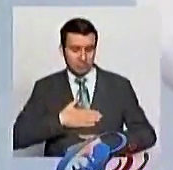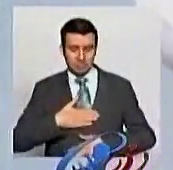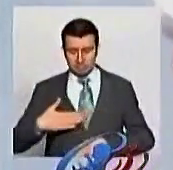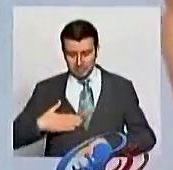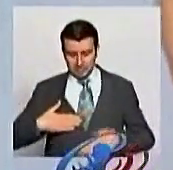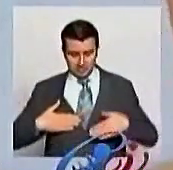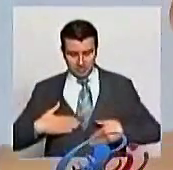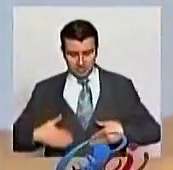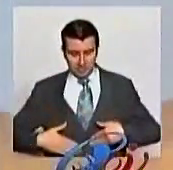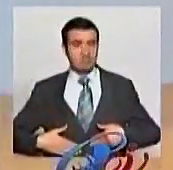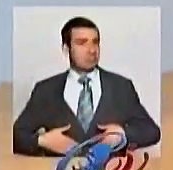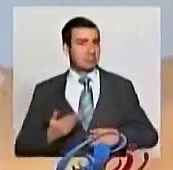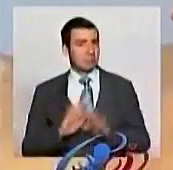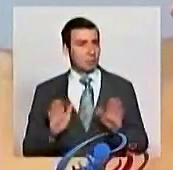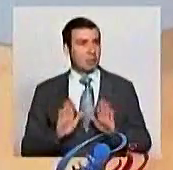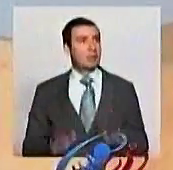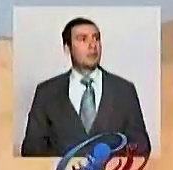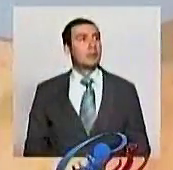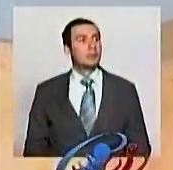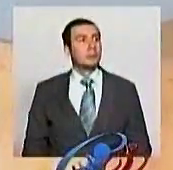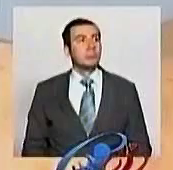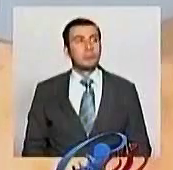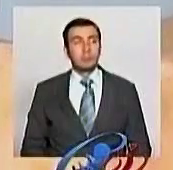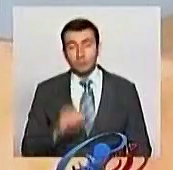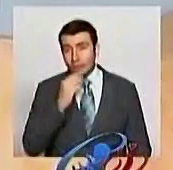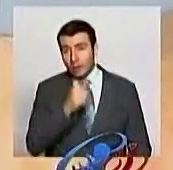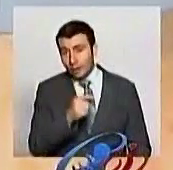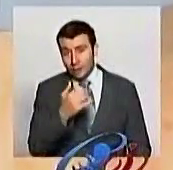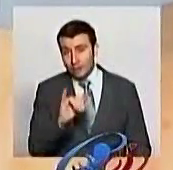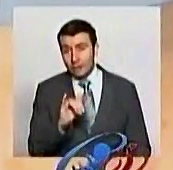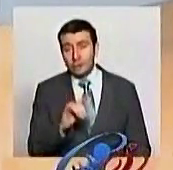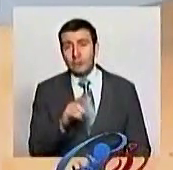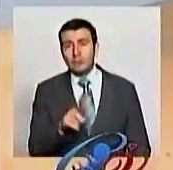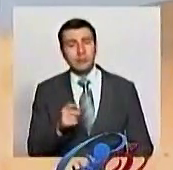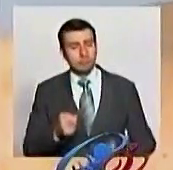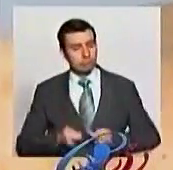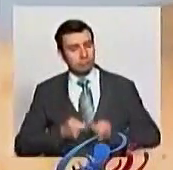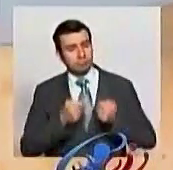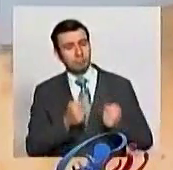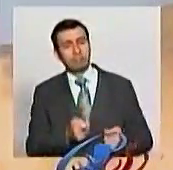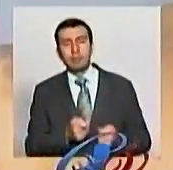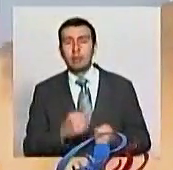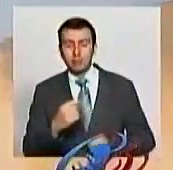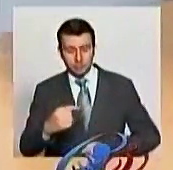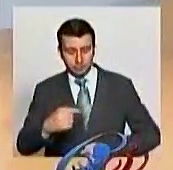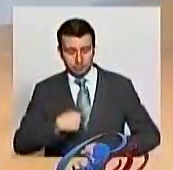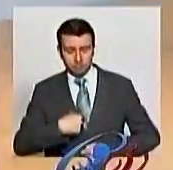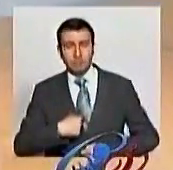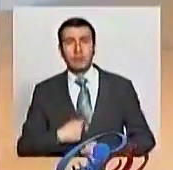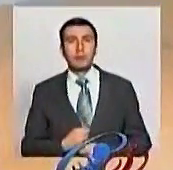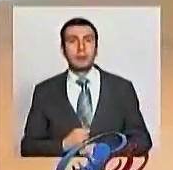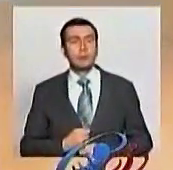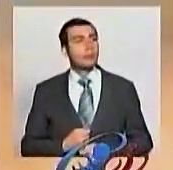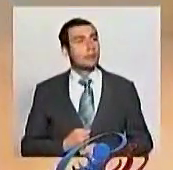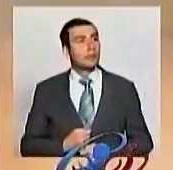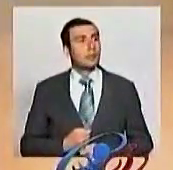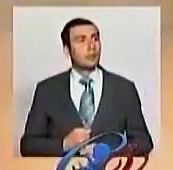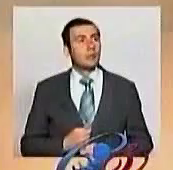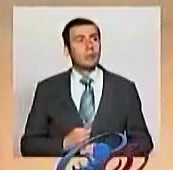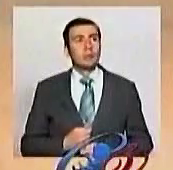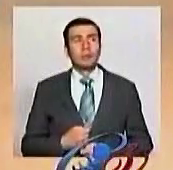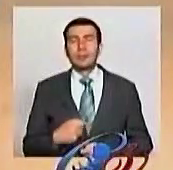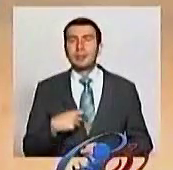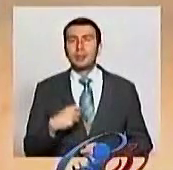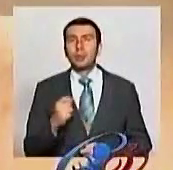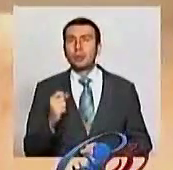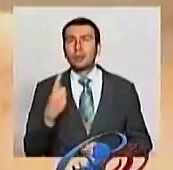sticker, ¿cierto? Entonces acá vamos a ubicar los electrodos. Usualmente, pues, nosotros tenemos una técnica